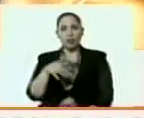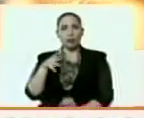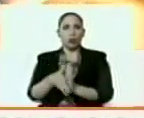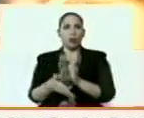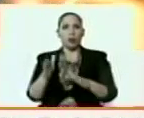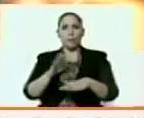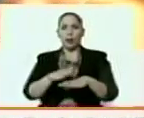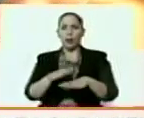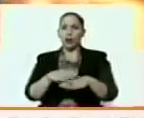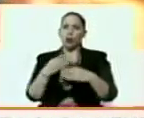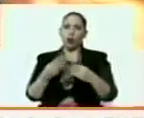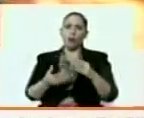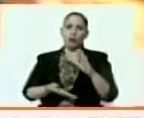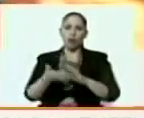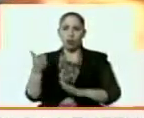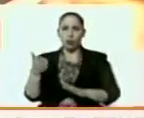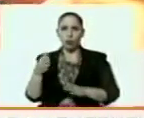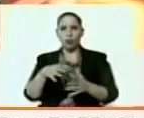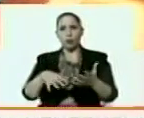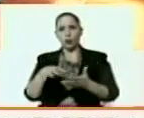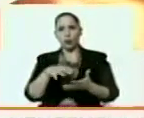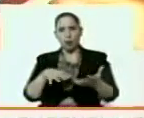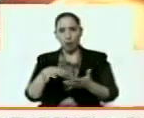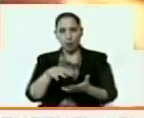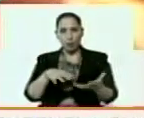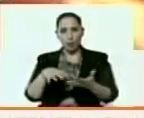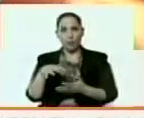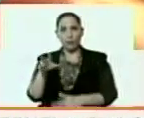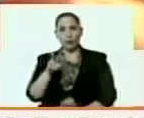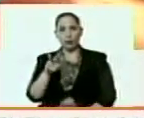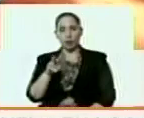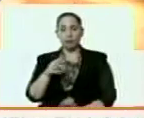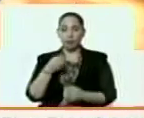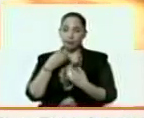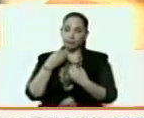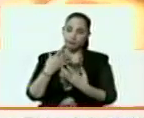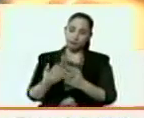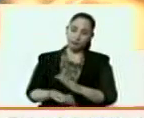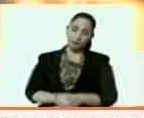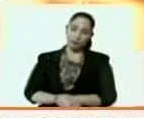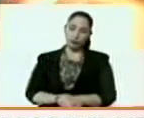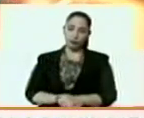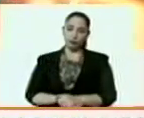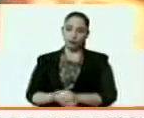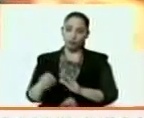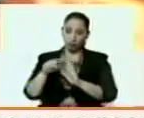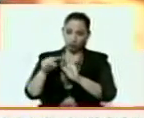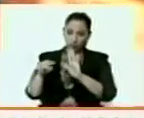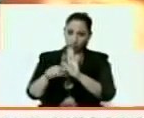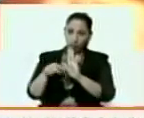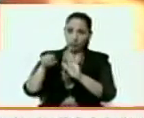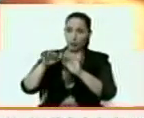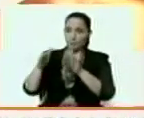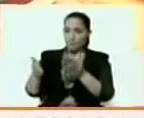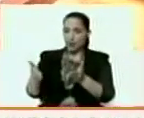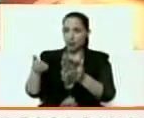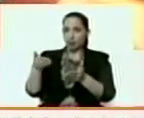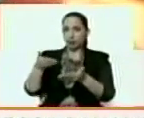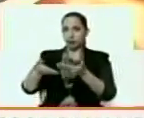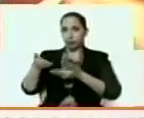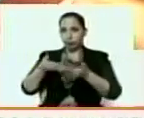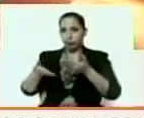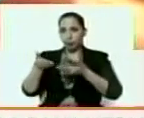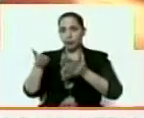cómo darle una salida a la situación política venezolana. Bueno, tú sabes que uno de los aspectos de esta mesa de negociación, Manipili, es